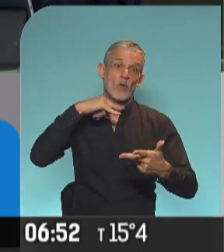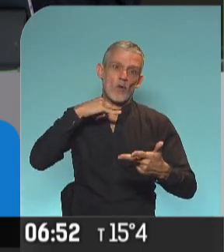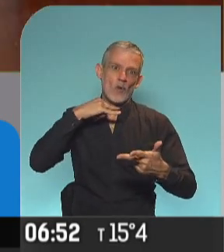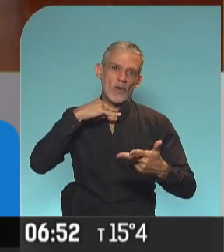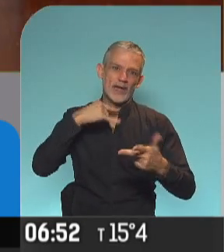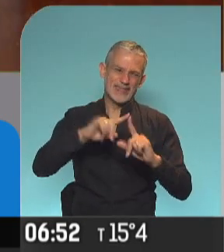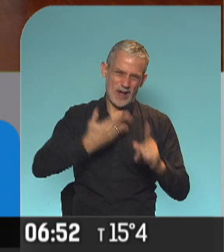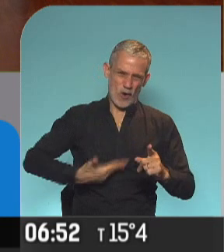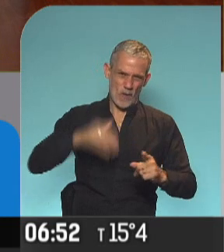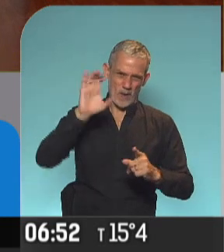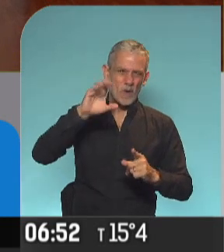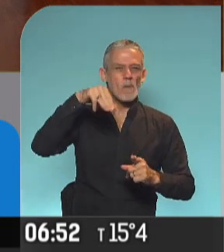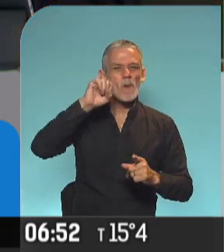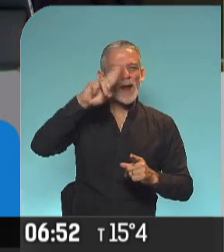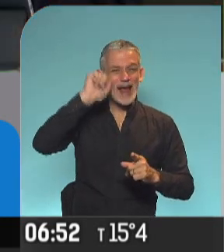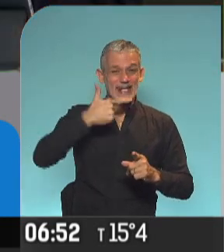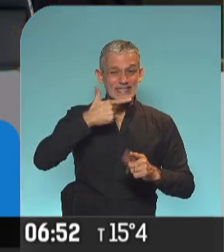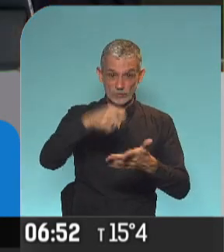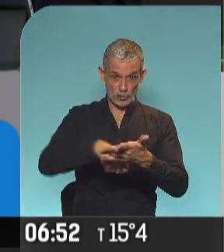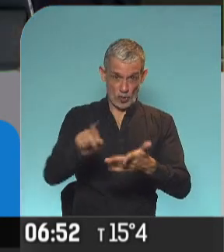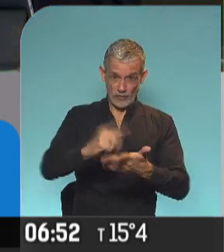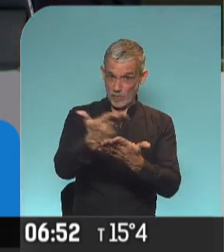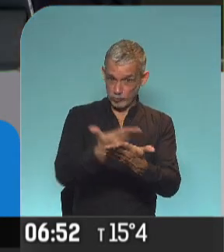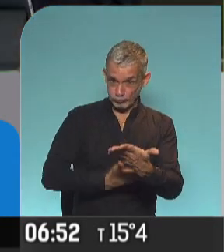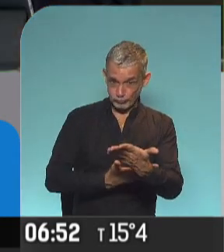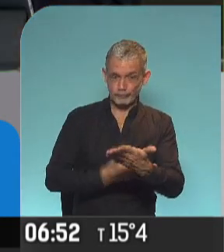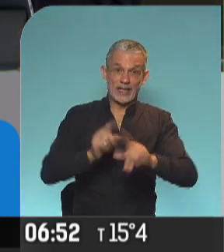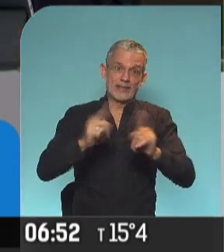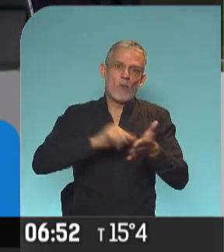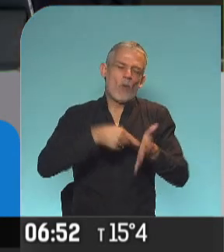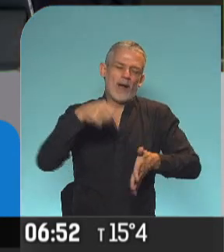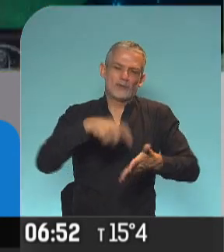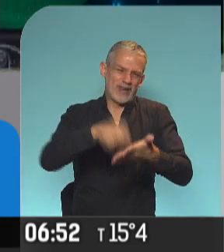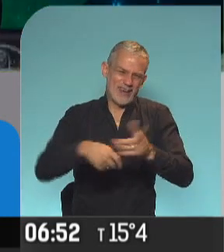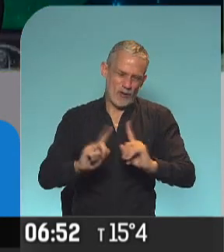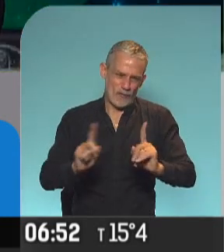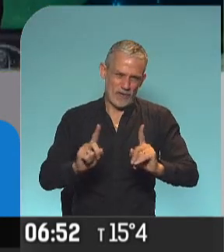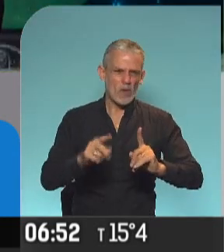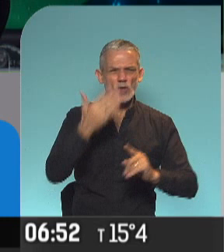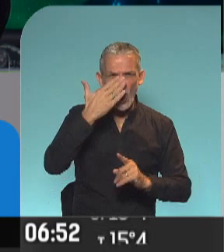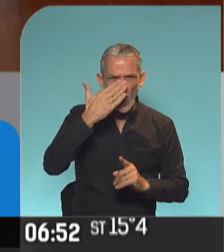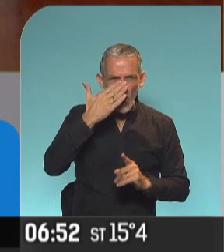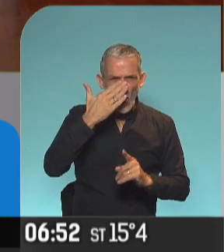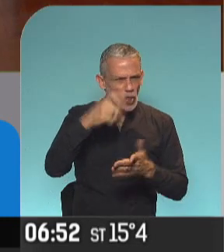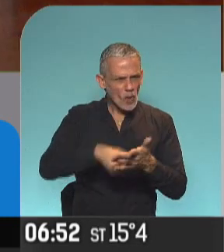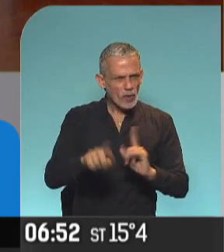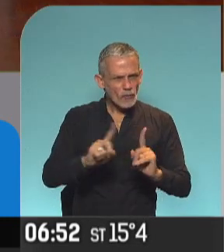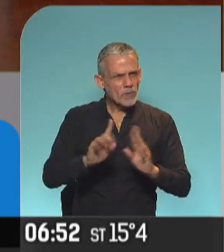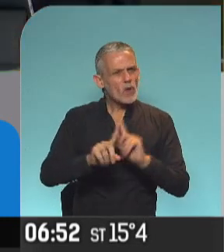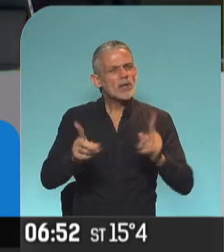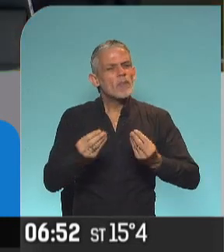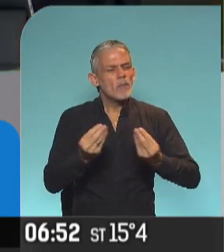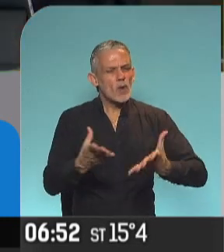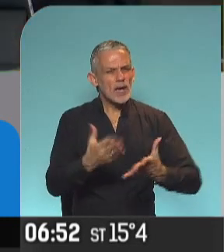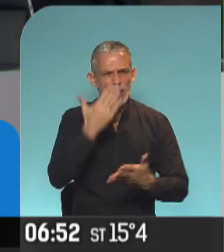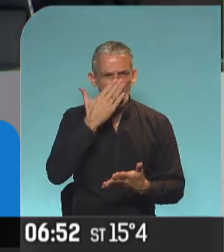Claro, el gobernador Gerardo Morales no firmaron este documento, obviamente tampoco la ciudad de Buenos Aires. Aparece por allí Córdoba, que tampoco lo firmó. ¿Por qué? Tampoco lo